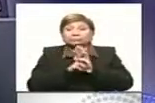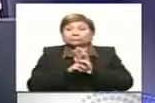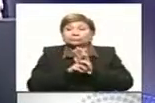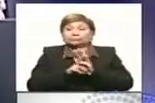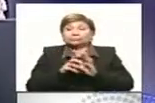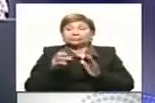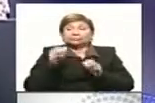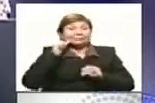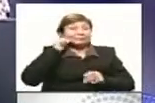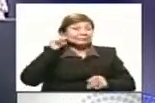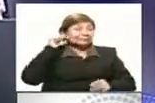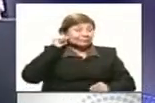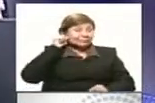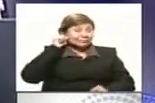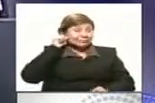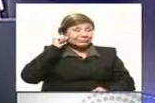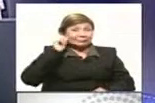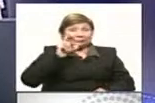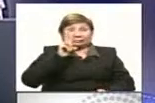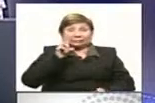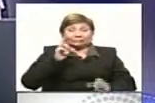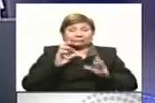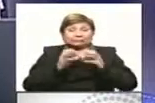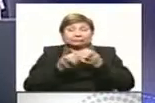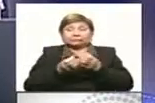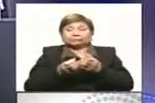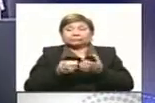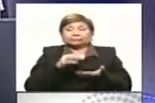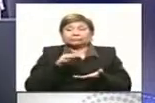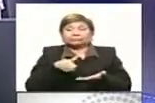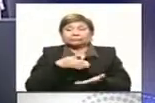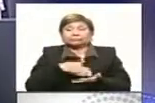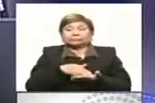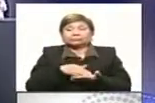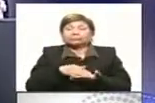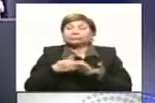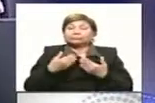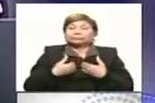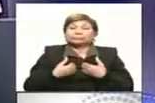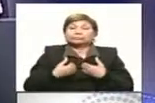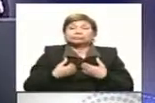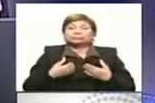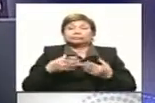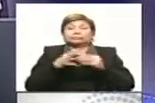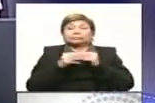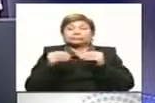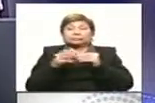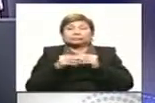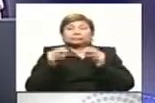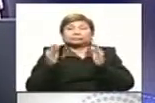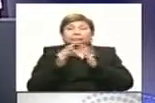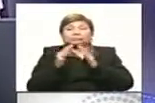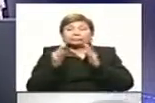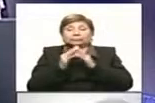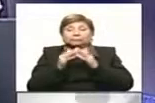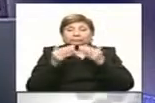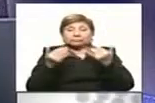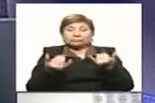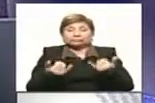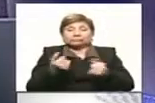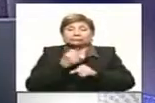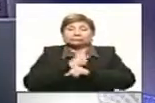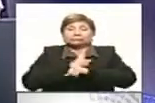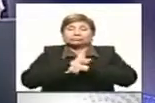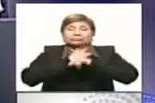ha sesionado ayer, han habido dos comisiones descentralizadas. Tenemos a la de producción, a la de vivienda. Hoy temprano